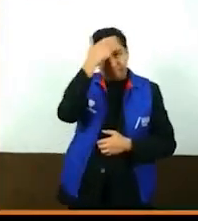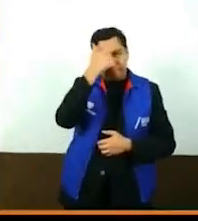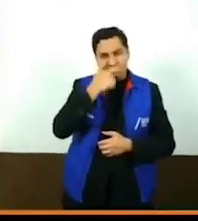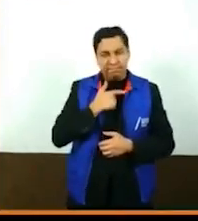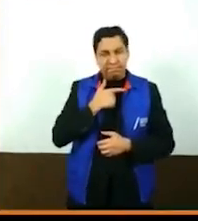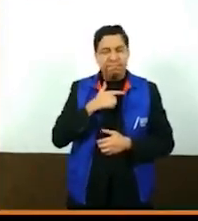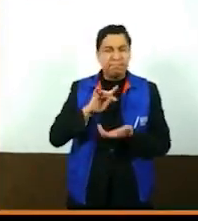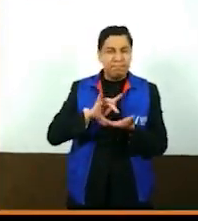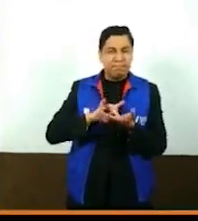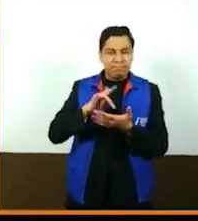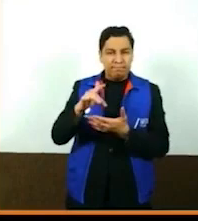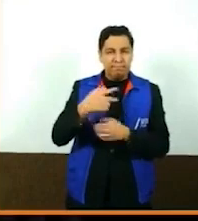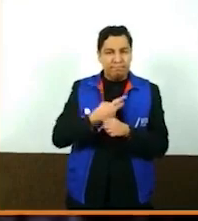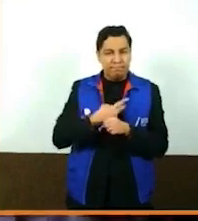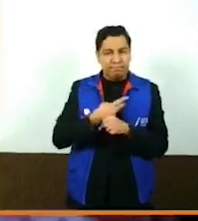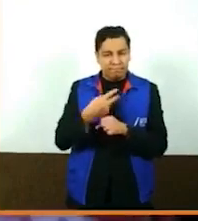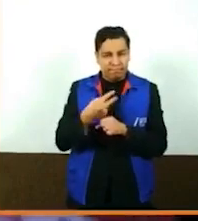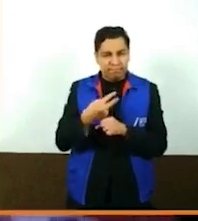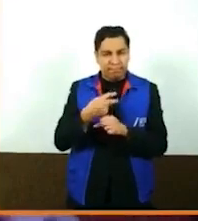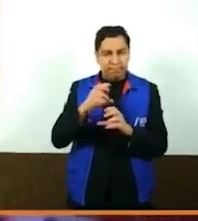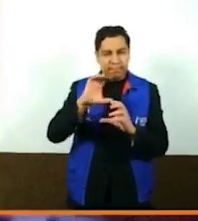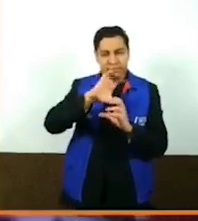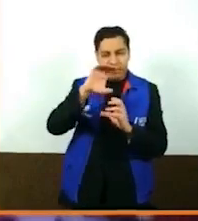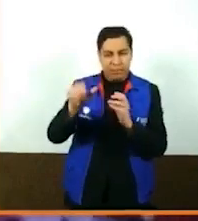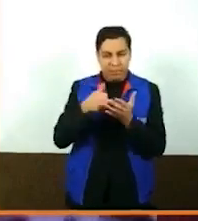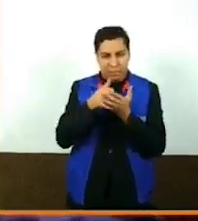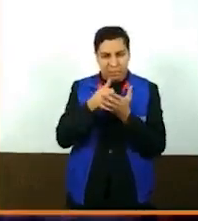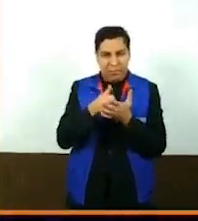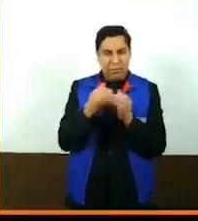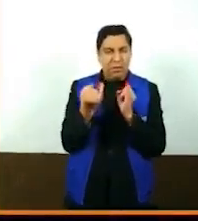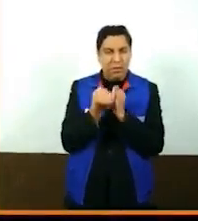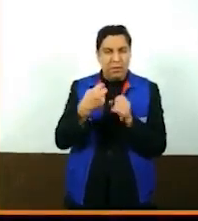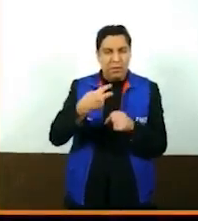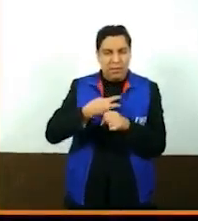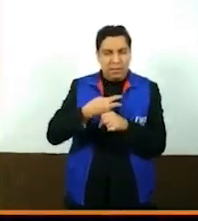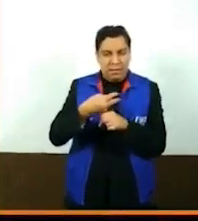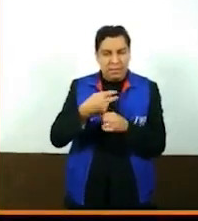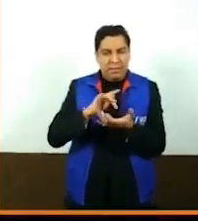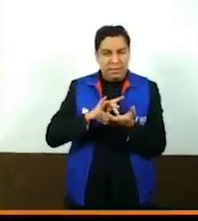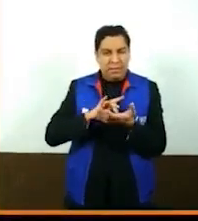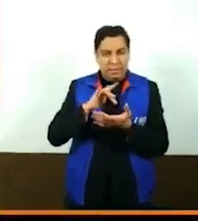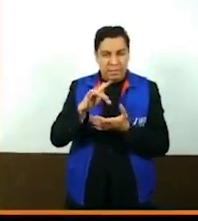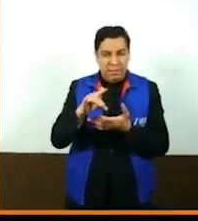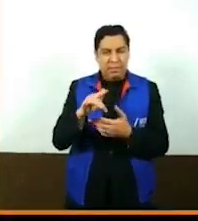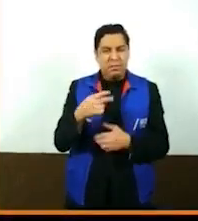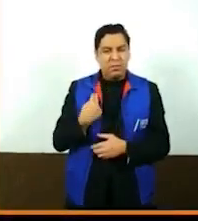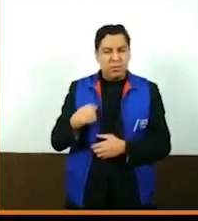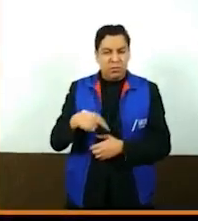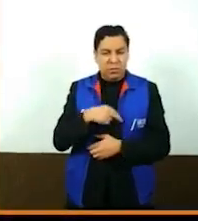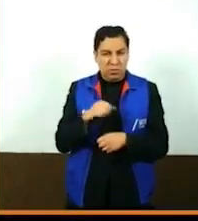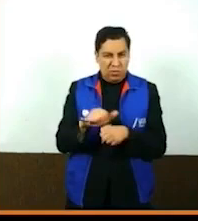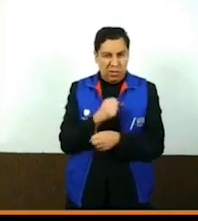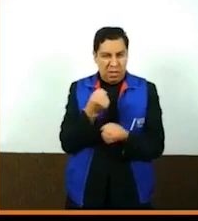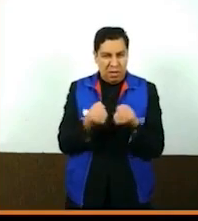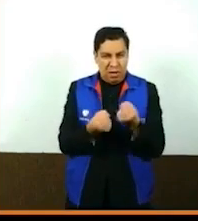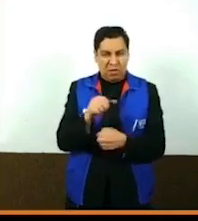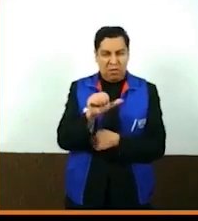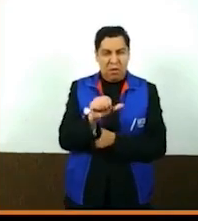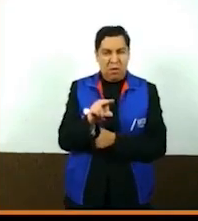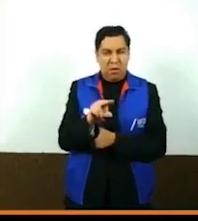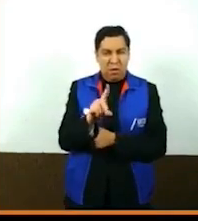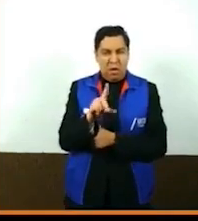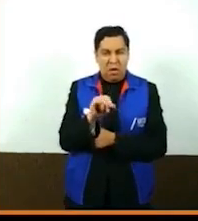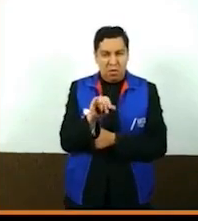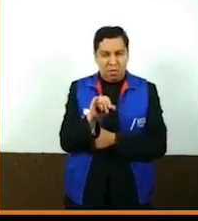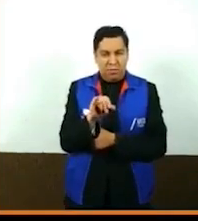gracias por la invitación y todo el grupo de CEMEFI. Y bien, desde Audi México estamos haciendo muchas cosas. Y voy a tomar algo